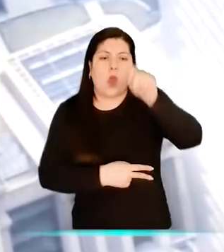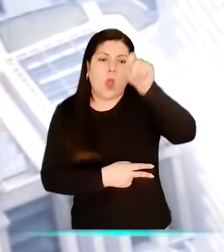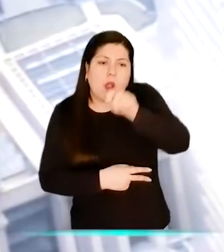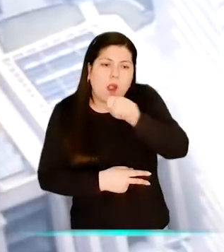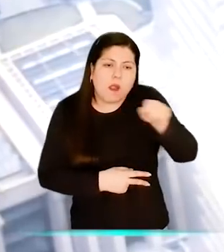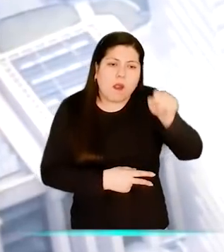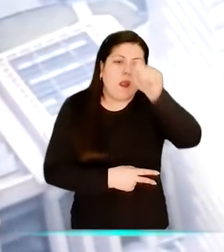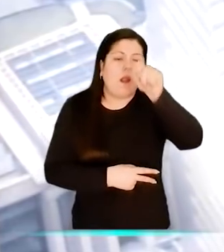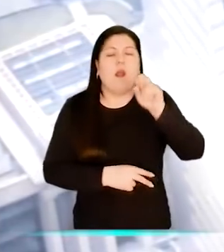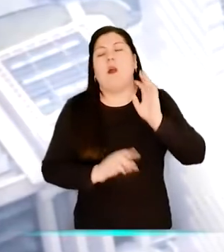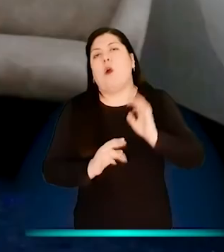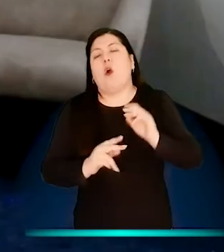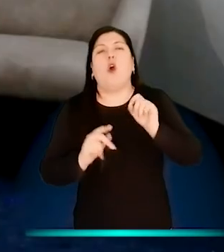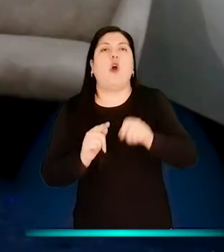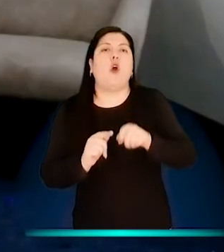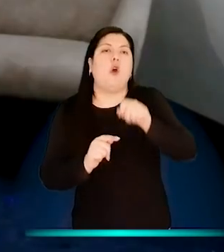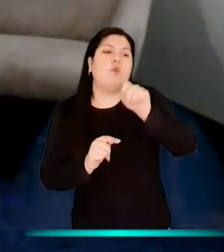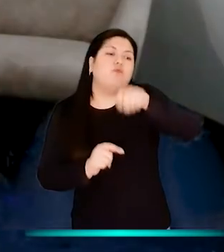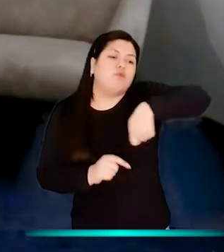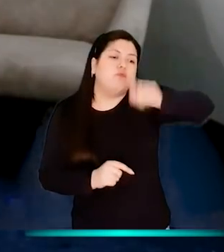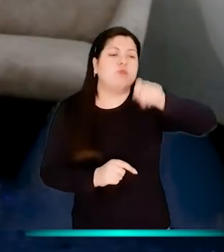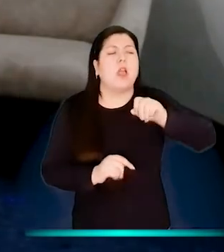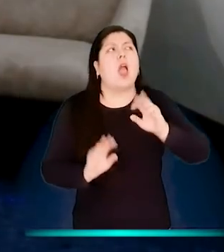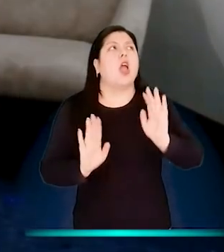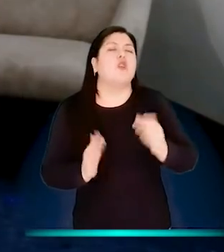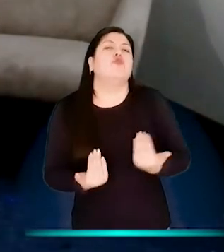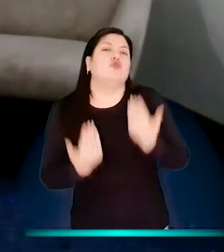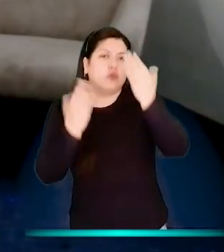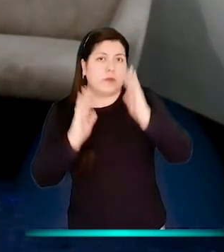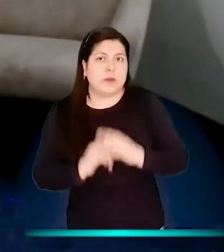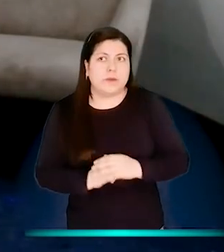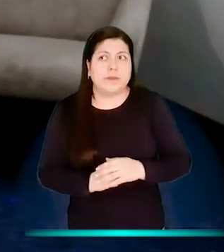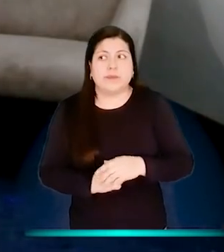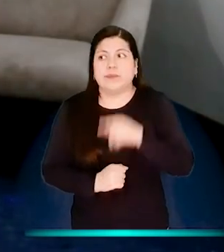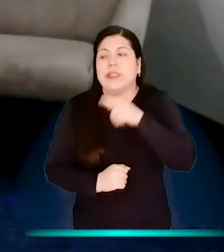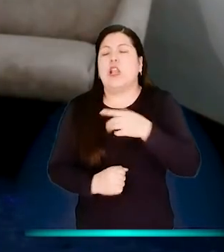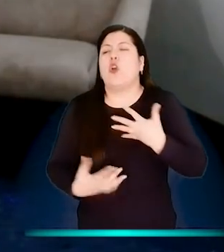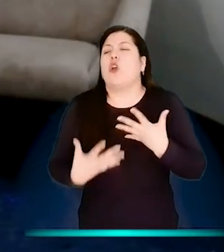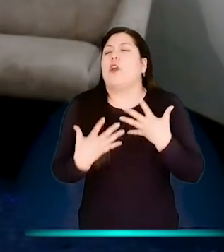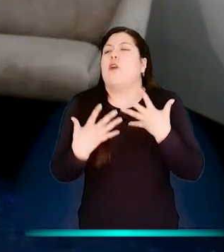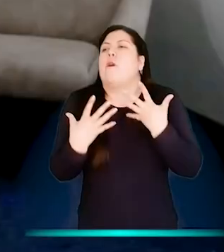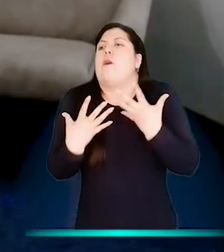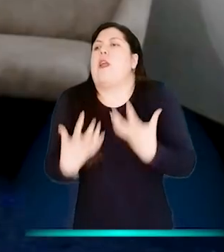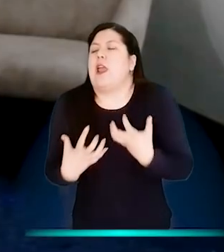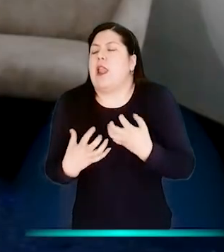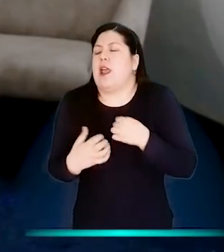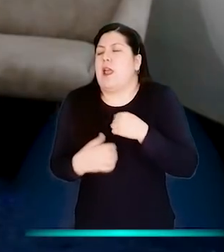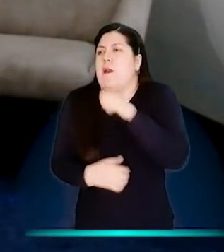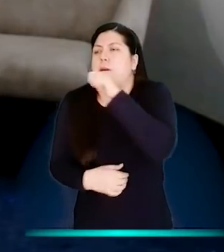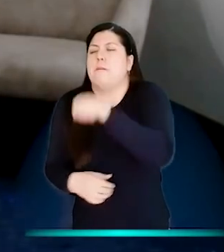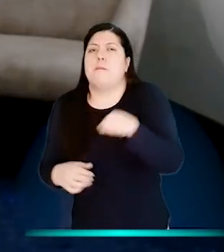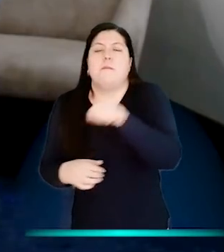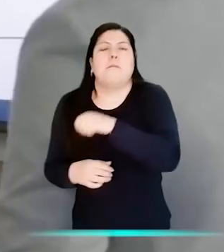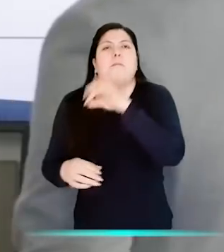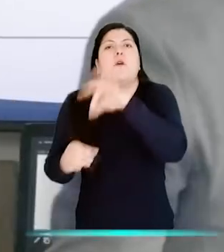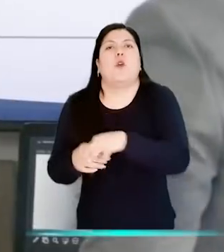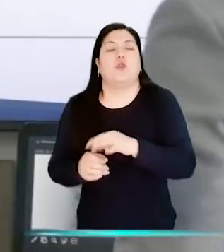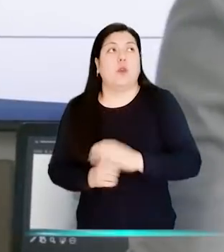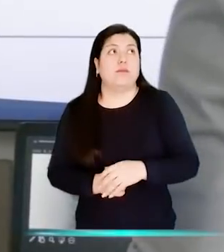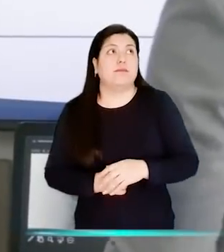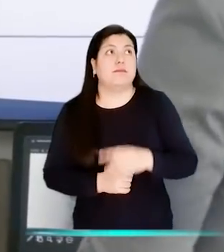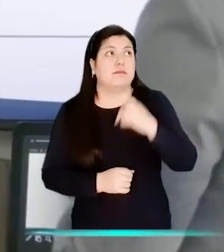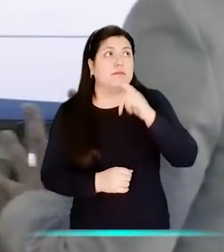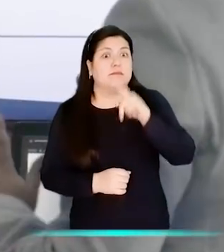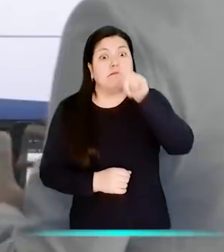o cualquier otra forma, es un voto válido y se debe considerar un voto válido porque lo que prevalece aquí es la intención del elector. Una